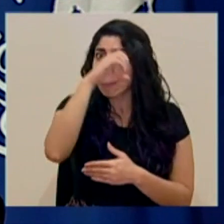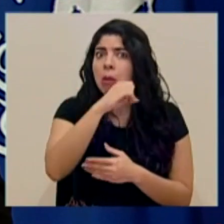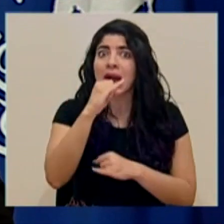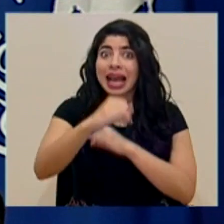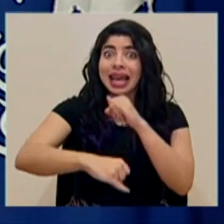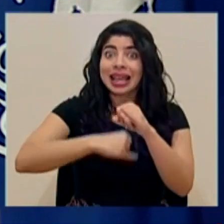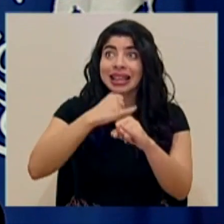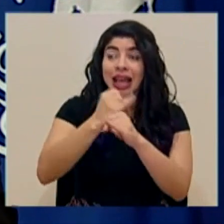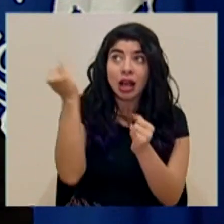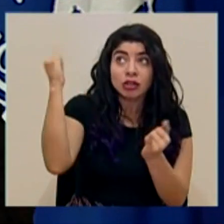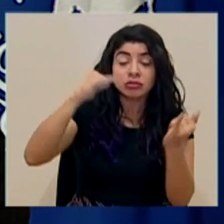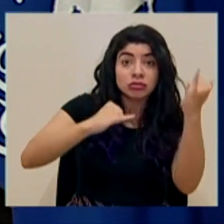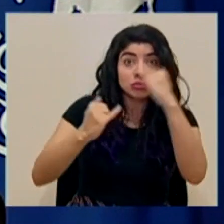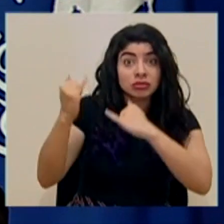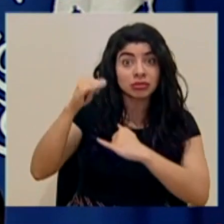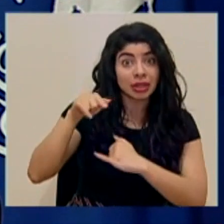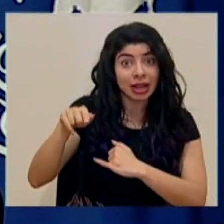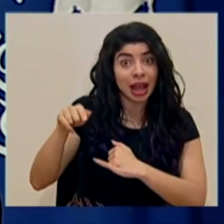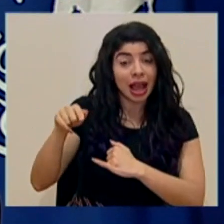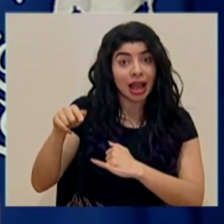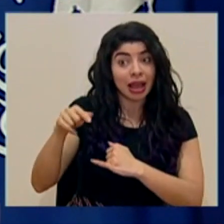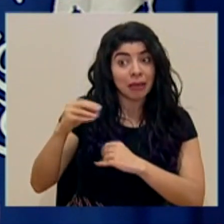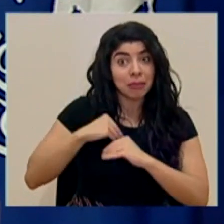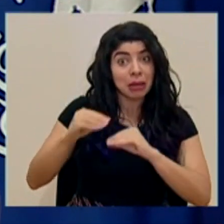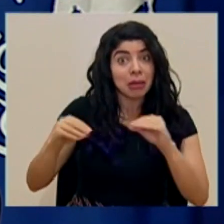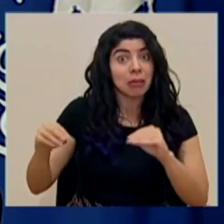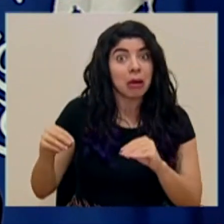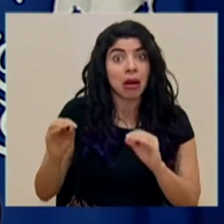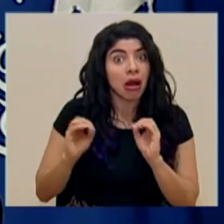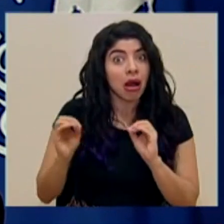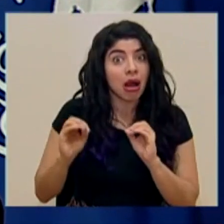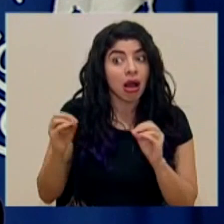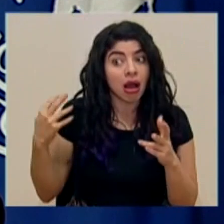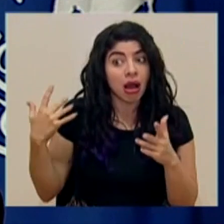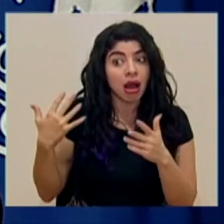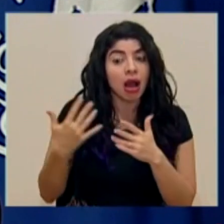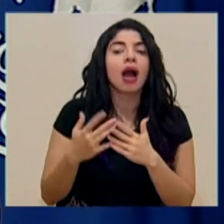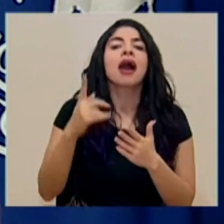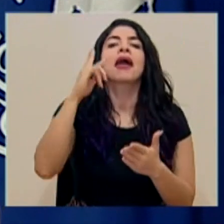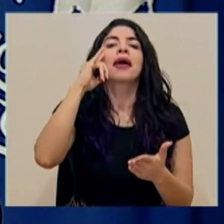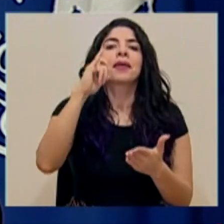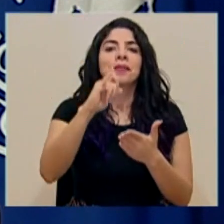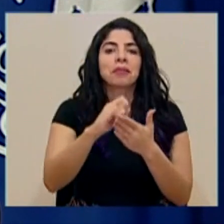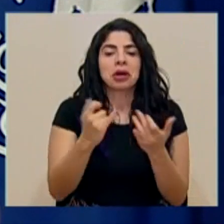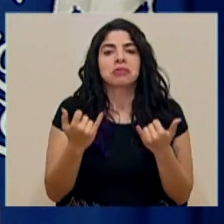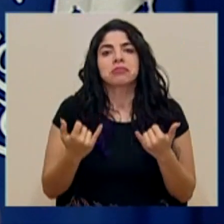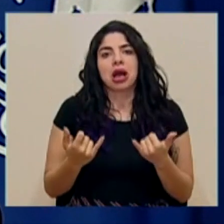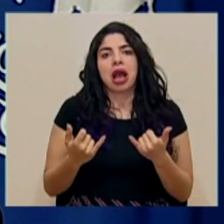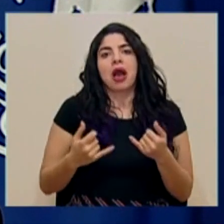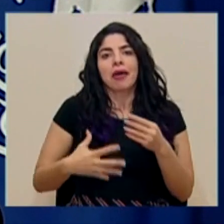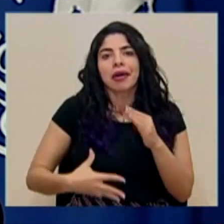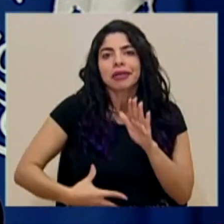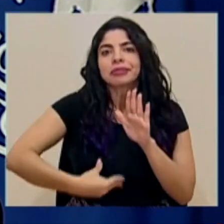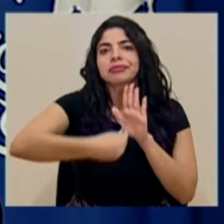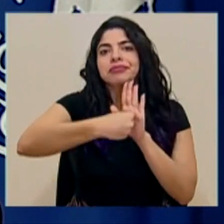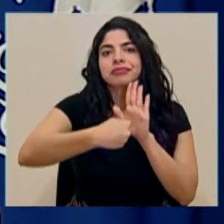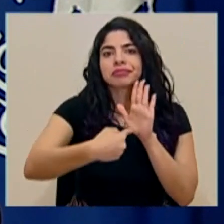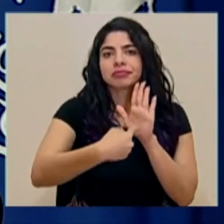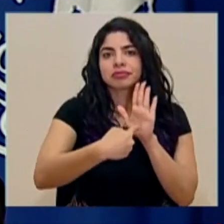internacional por donde las personas se convierten en foco de contagio, podemos entonces hacer esta medida que busca